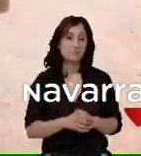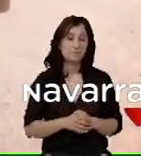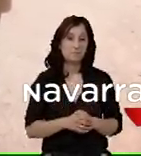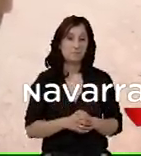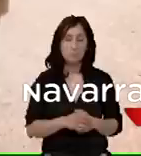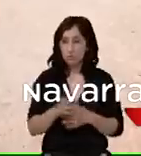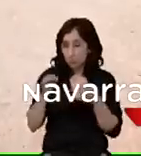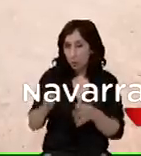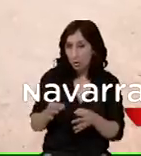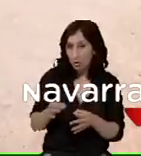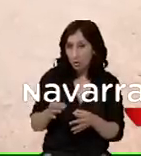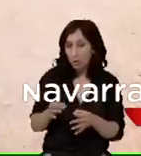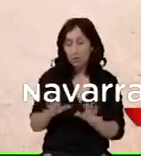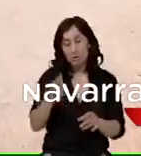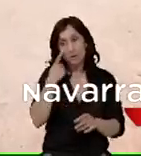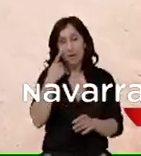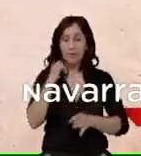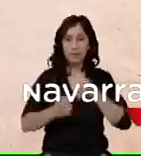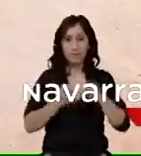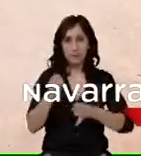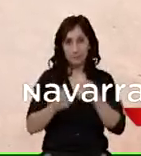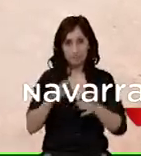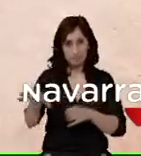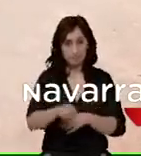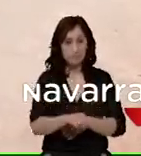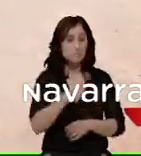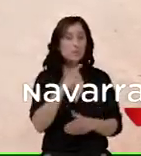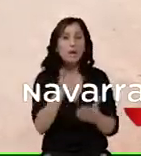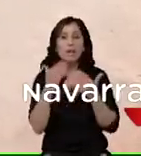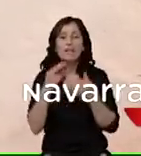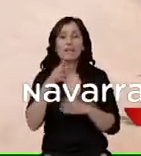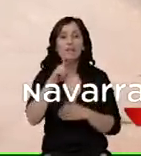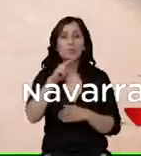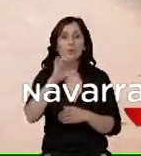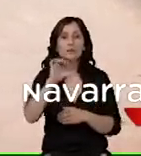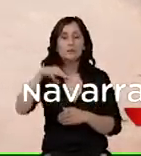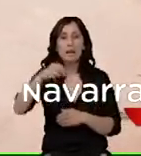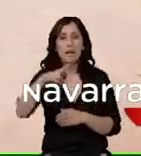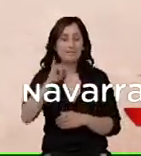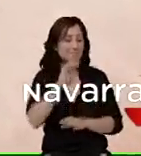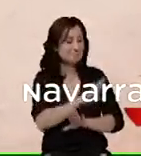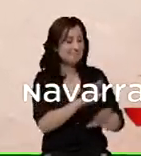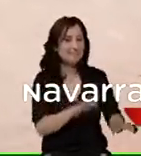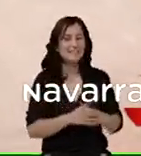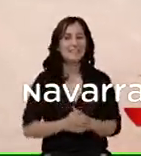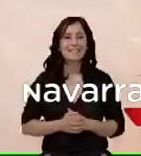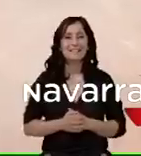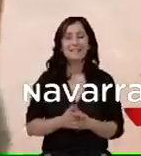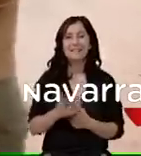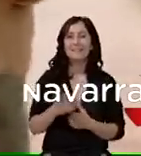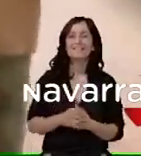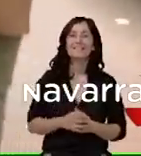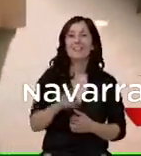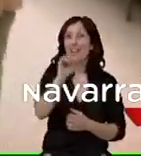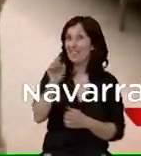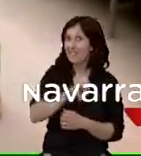¿Seguro? Seguro. Pues yo me voy a buscar la bici. Muchas gracias, Luis Marí. No hay de qué. A tu disposición. Anda, cuco, y no me vas a cantar, ¿no?